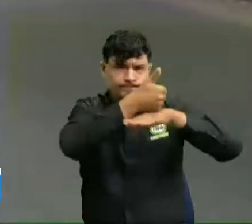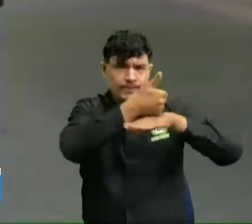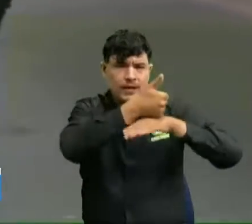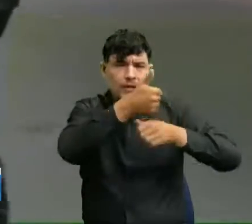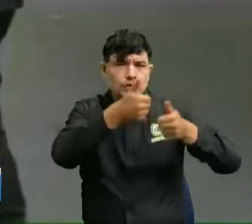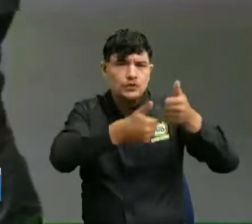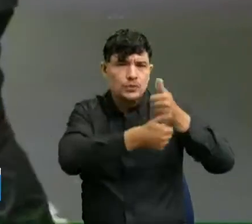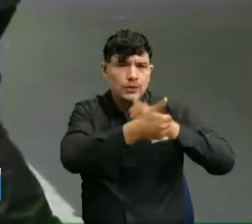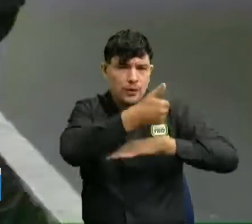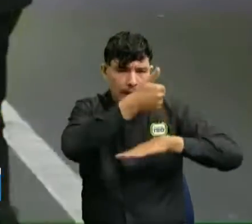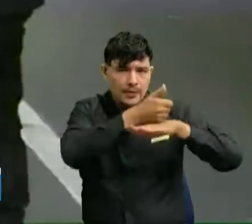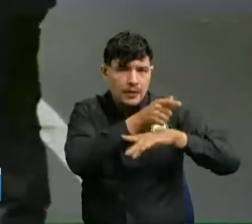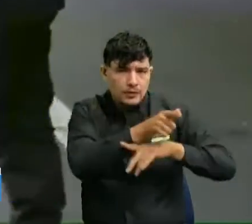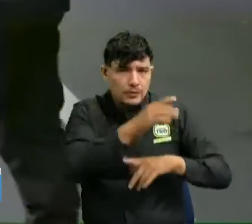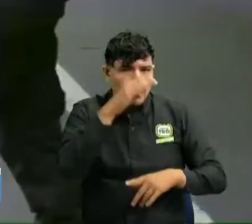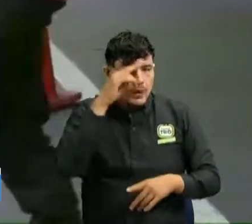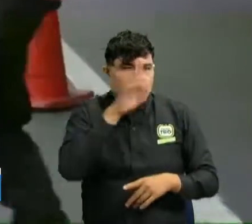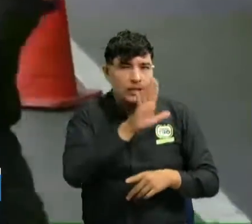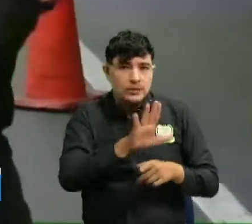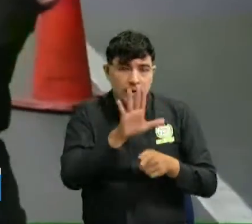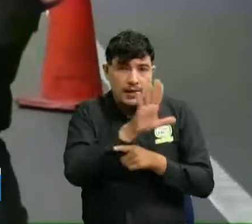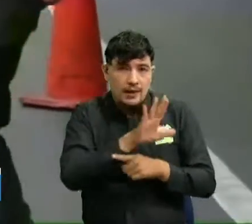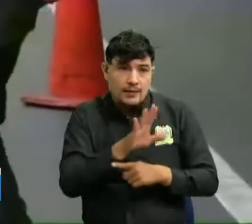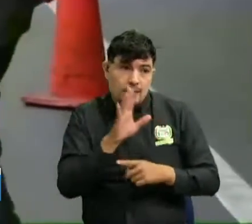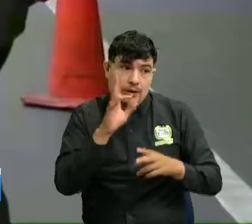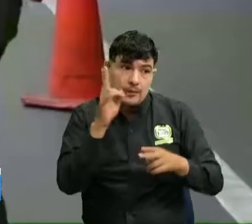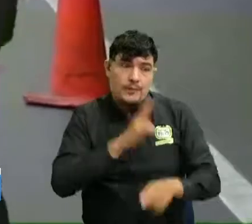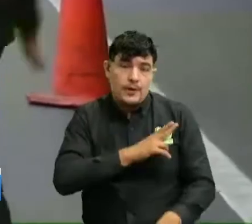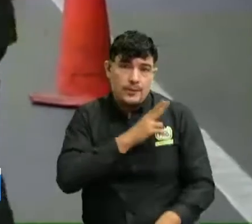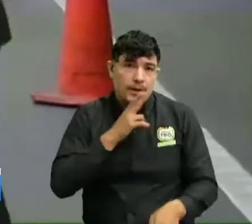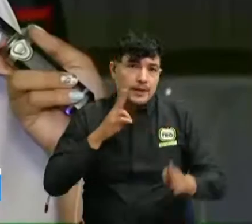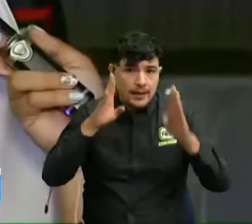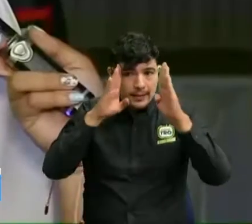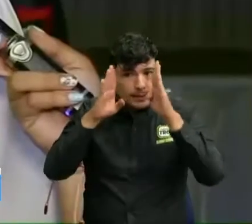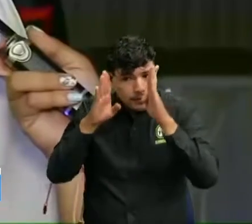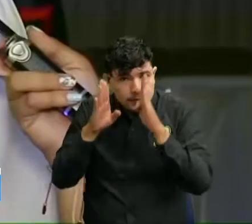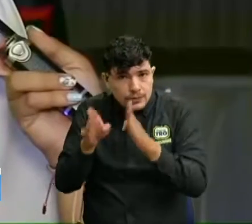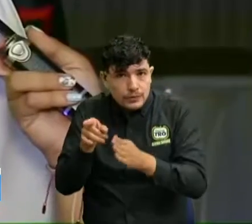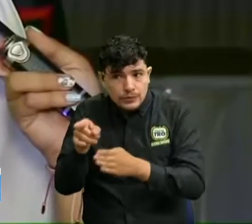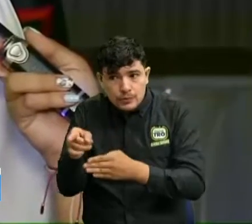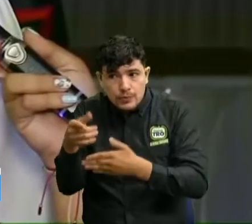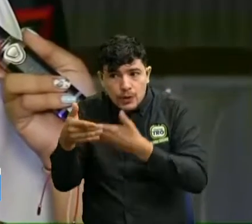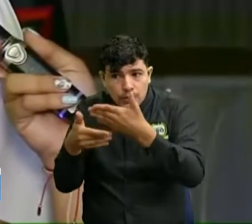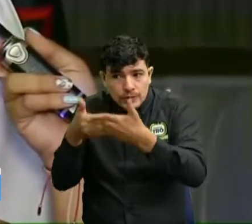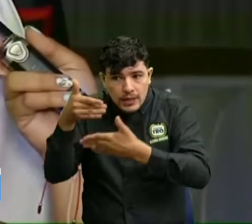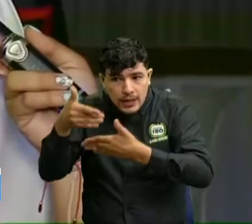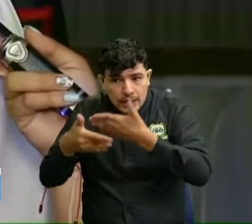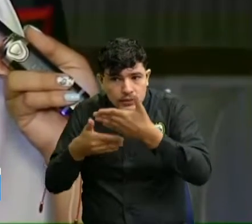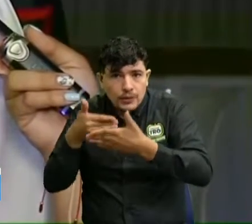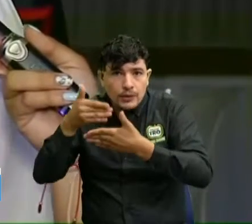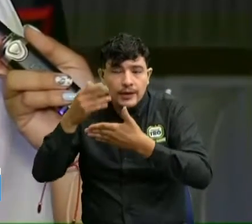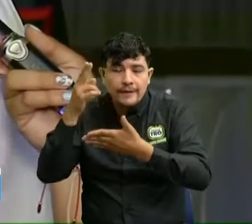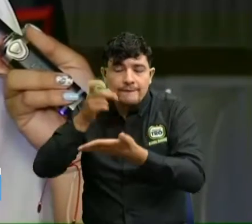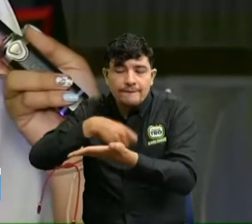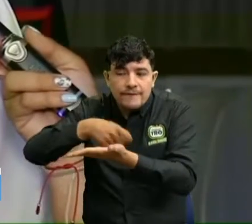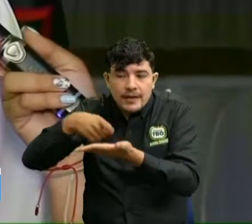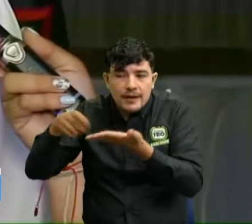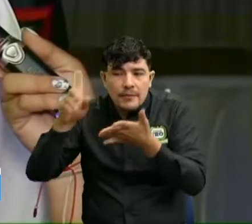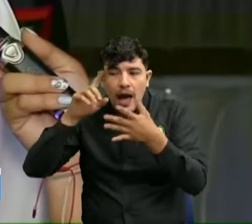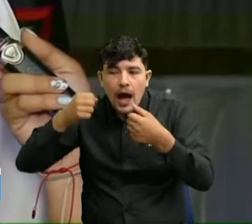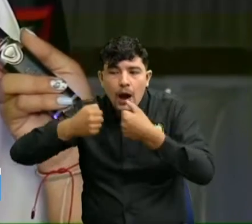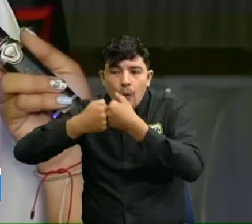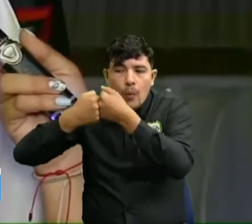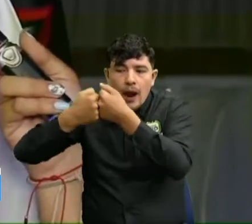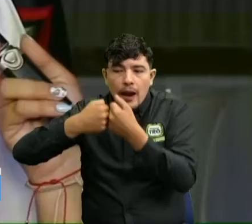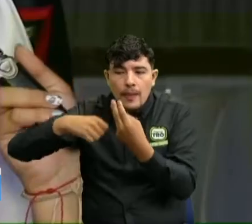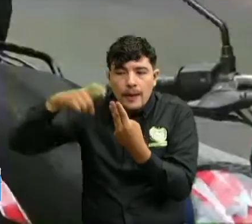se comprometió a darle solución al tema de la firma del convenio y que empiece la operatividad del área operativa de